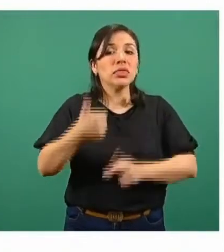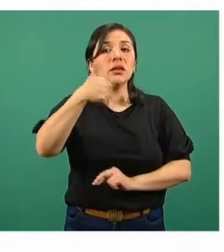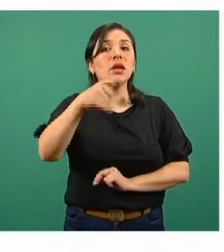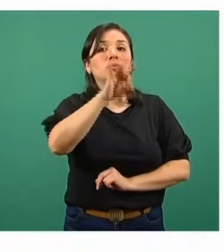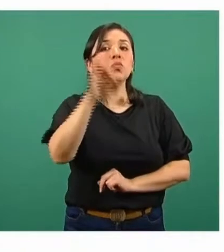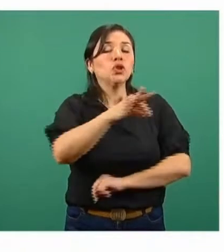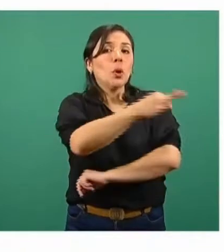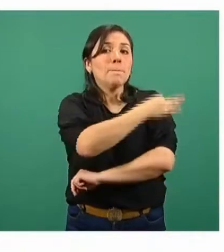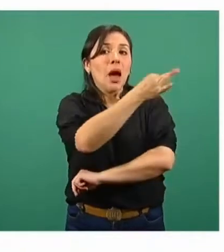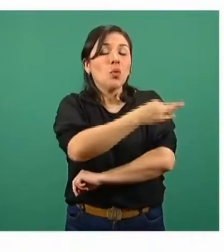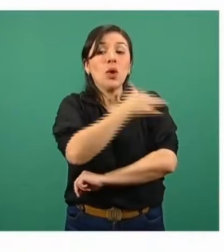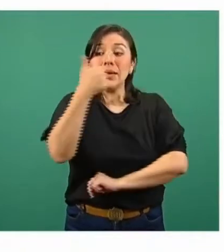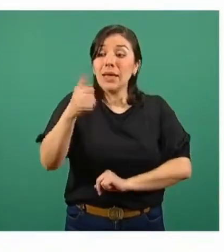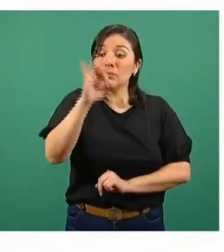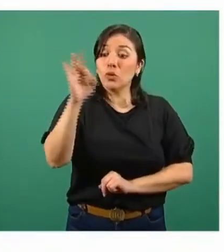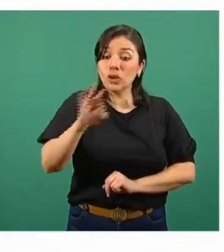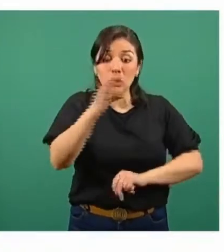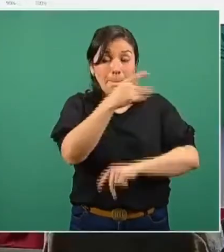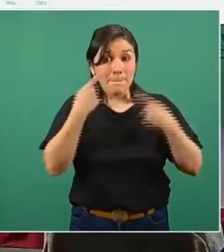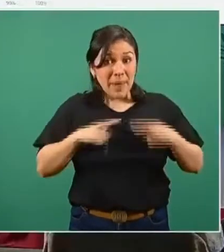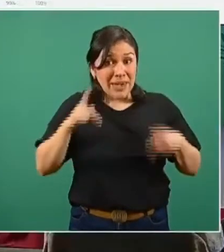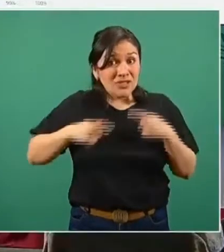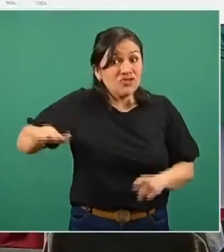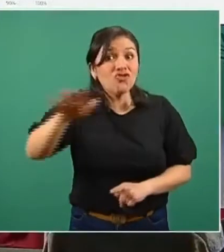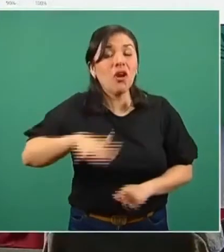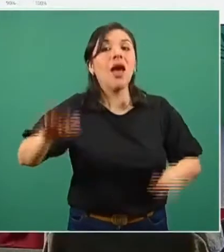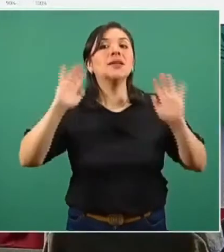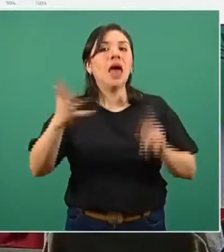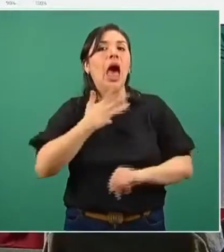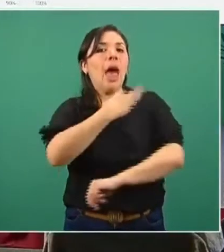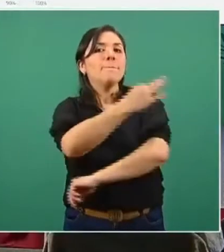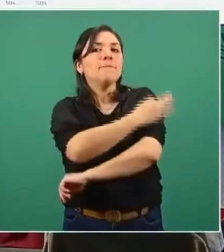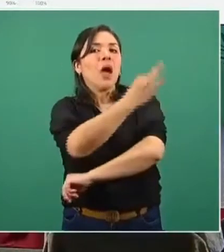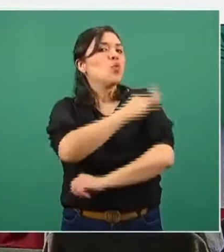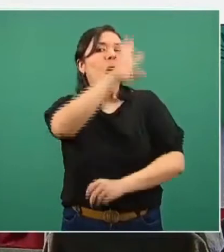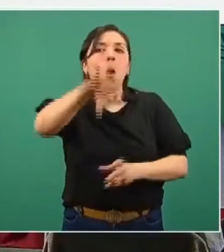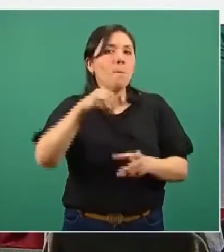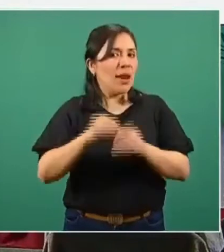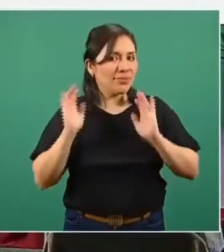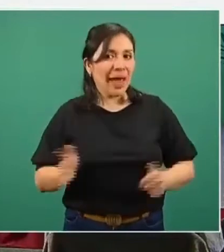6% de las personas ya recibieron un esquema completo.